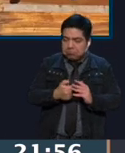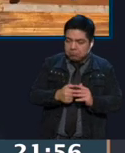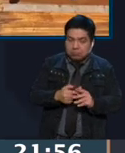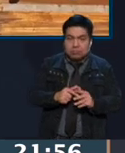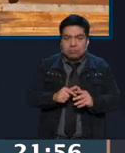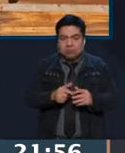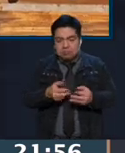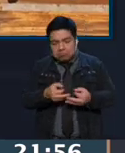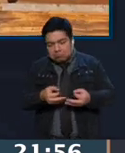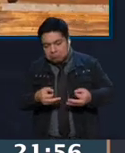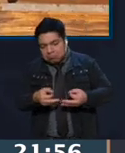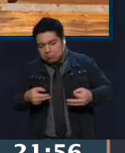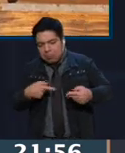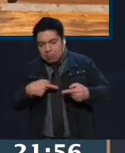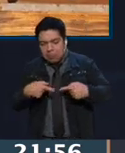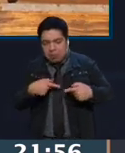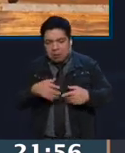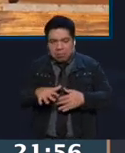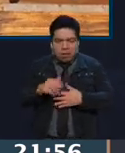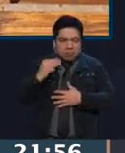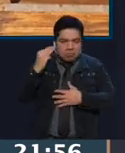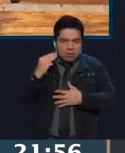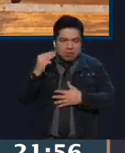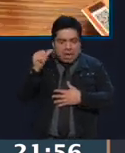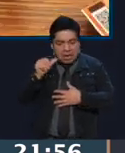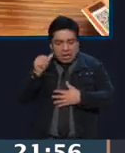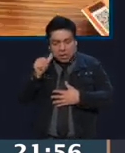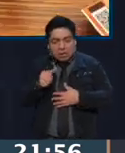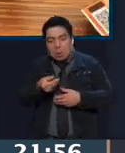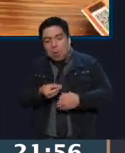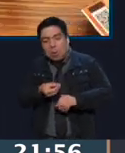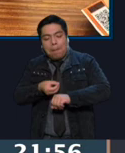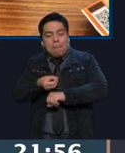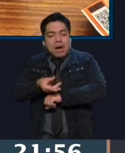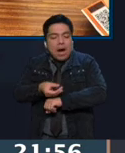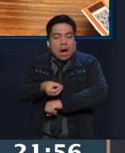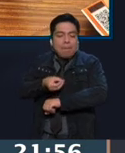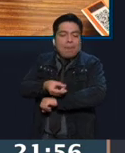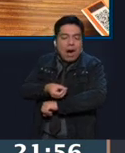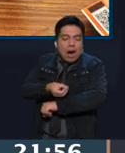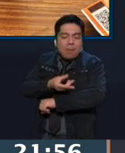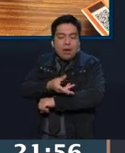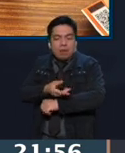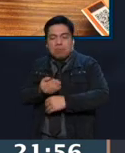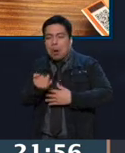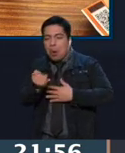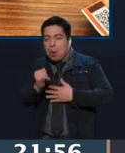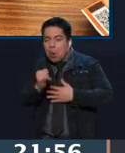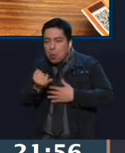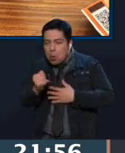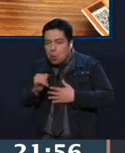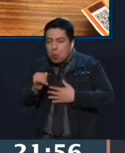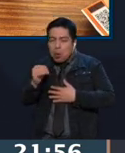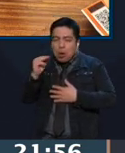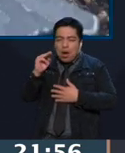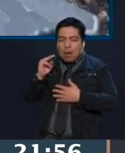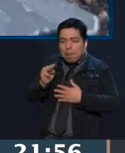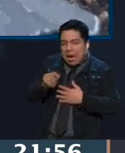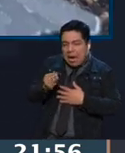preparar la tierra, luego más o menos por marzo y abril se siembra la tierra, luego por mayo,